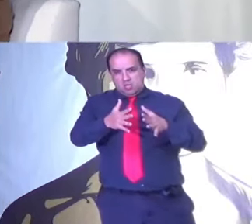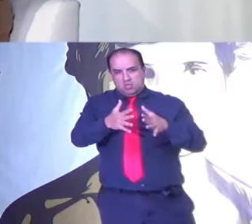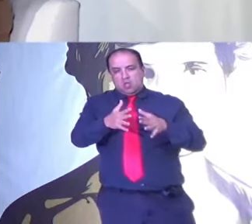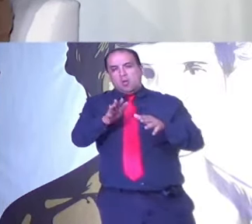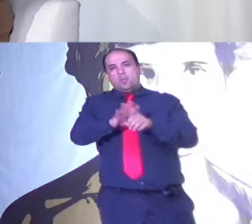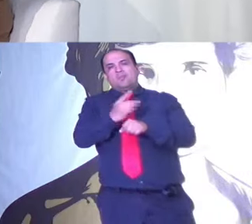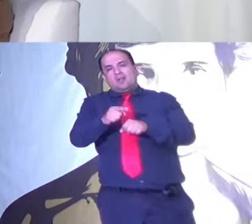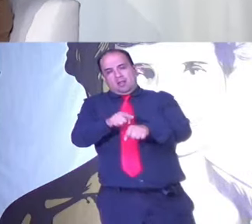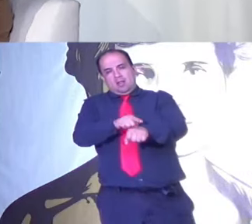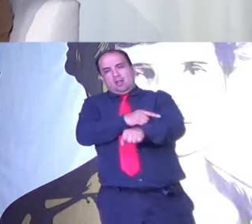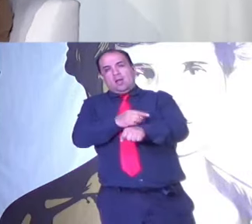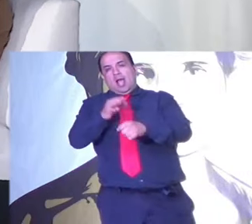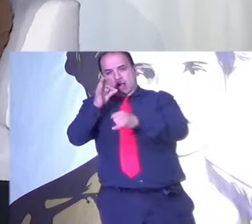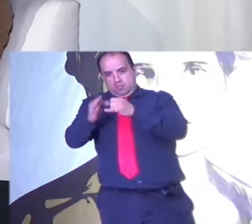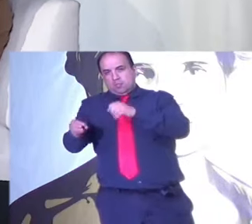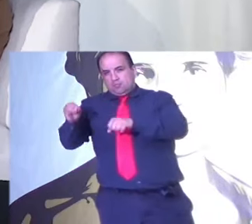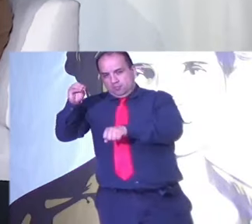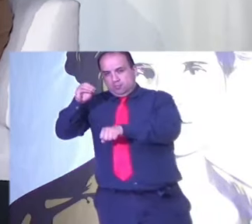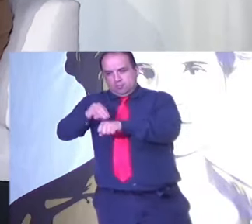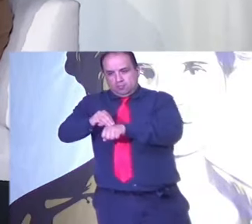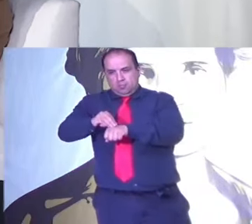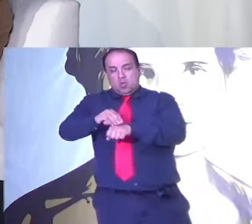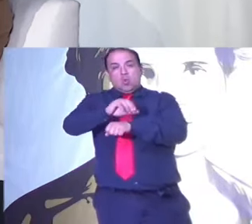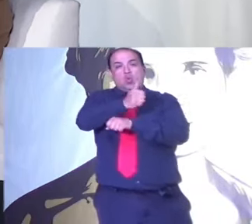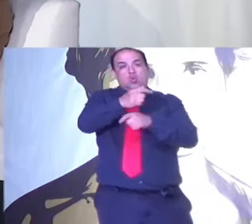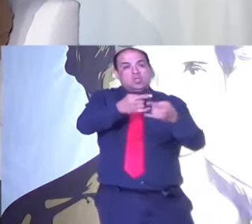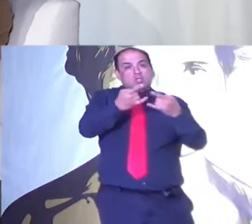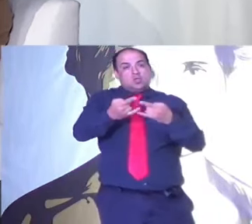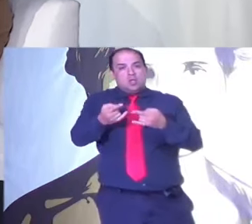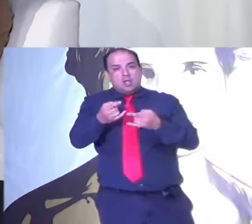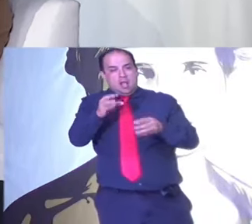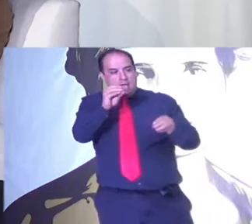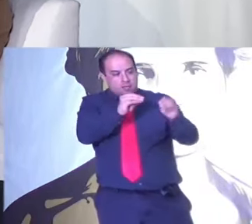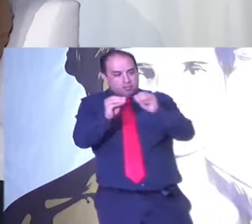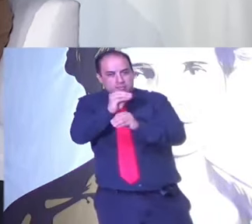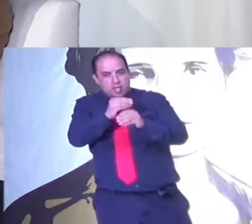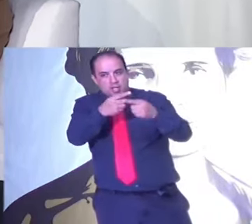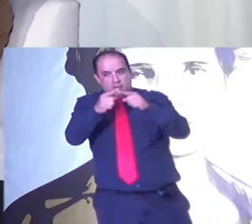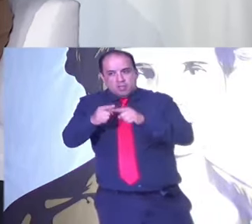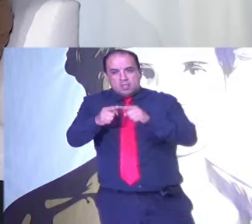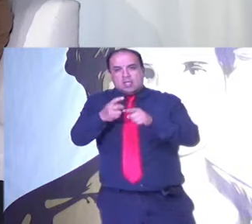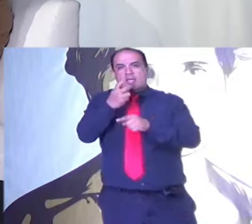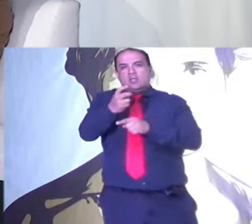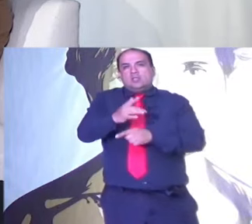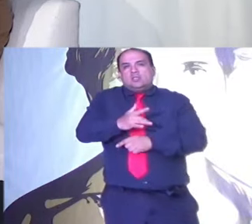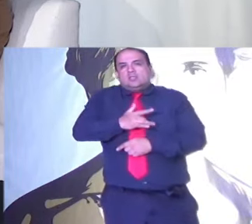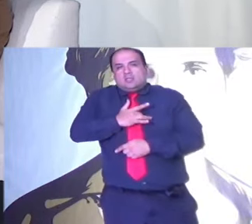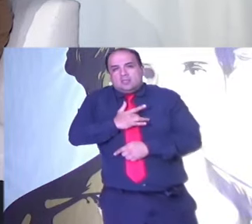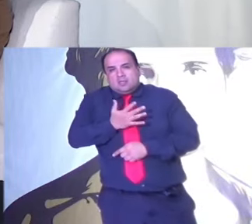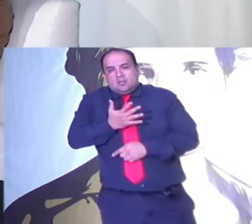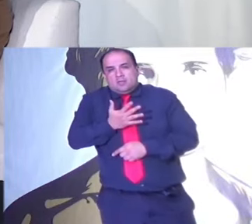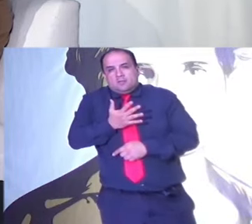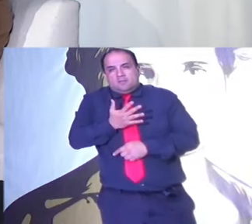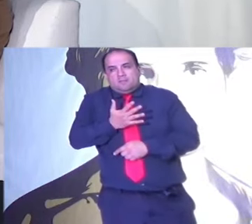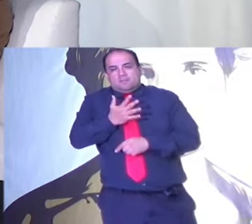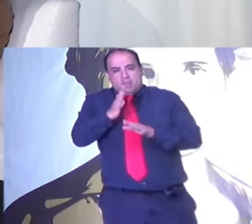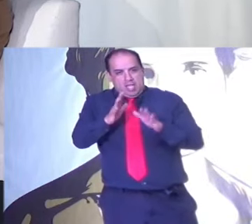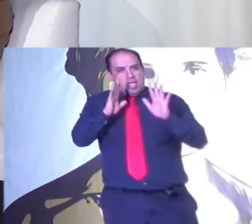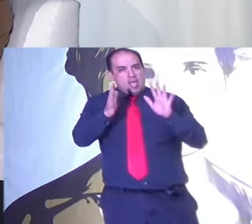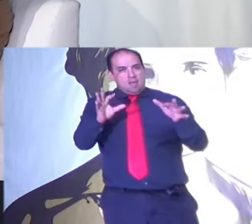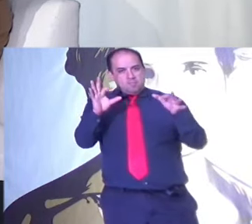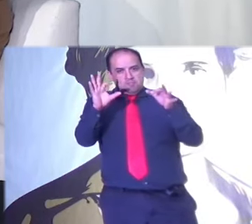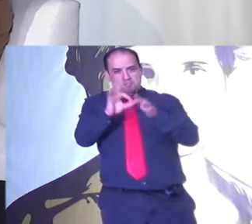extensión, lo voy a dejar al final. Todos los demás estuve cambiando y haciendo variaciones hasta que yo sintiera que tuvieran esa conexión que tú